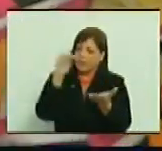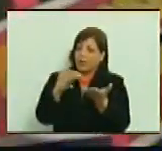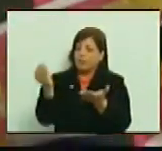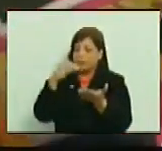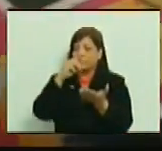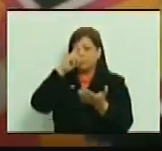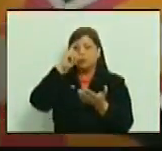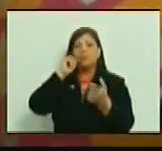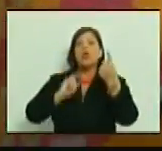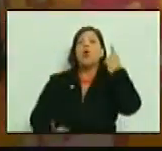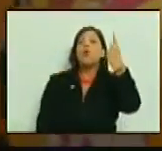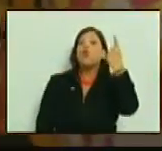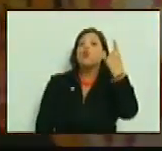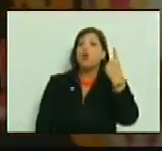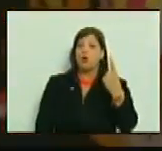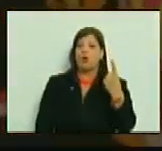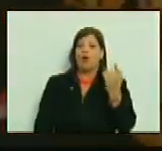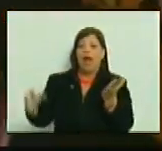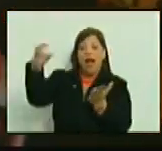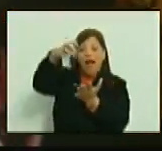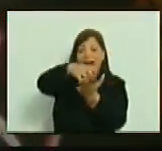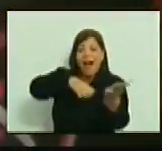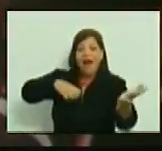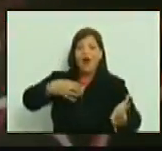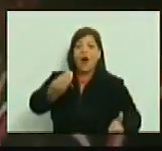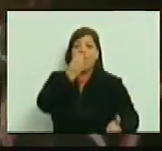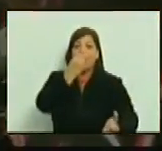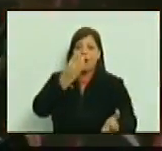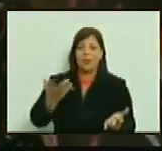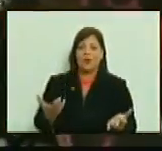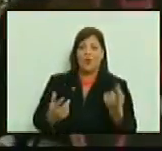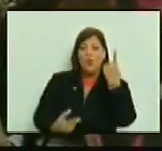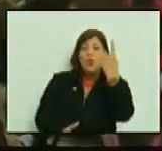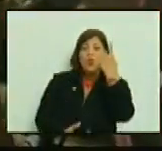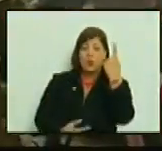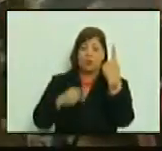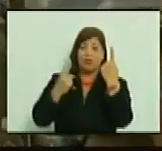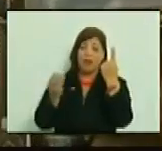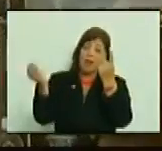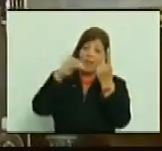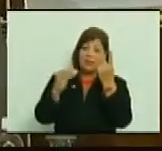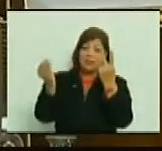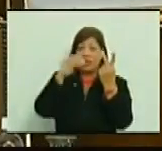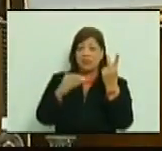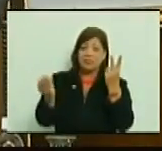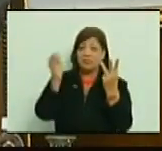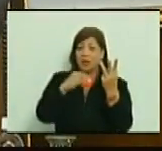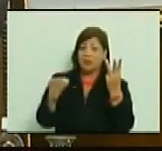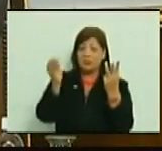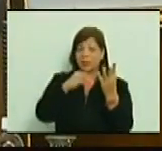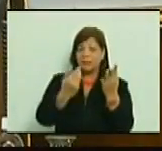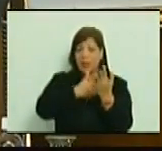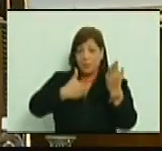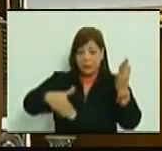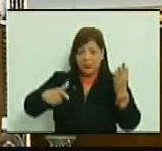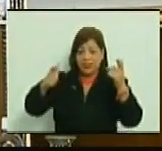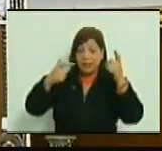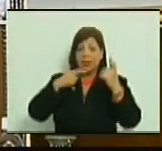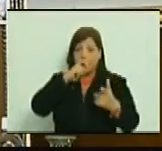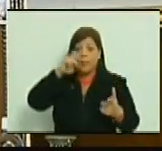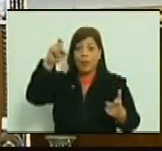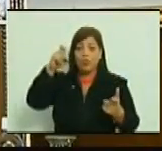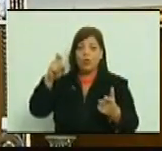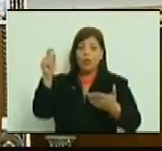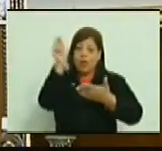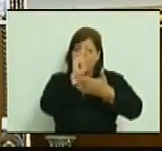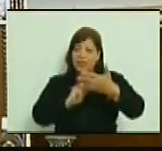es apenas uno, pero que es fundamental. Para alcanzar en ese plan del presidente Maduro, ha diseñado